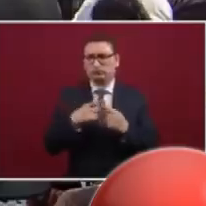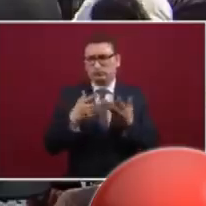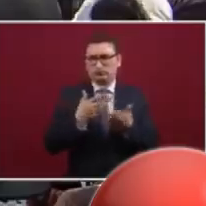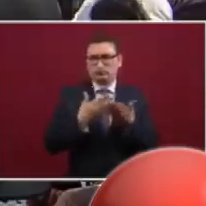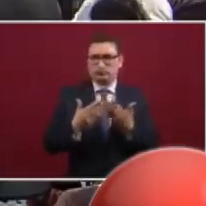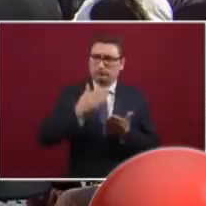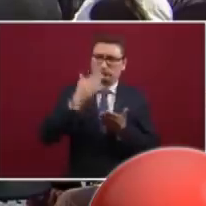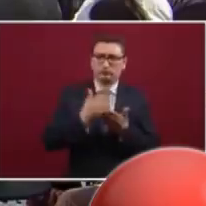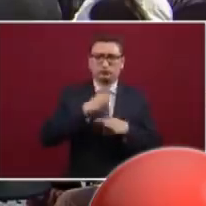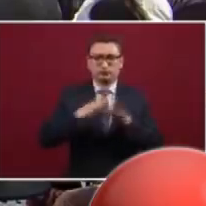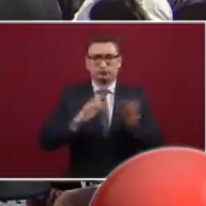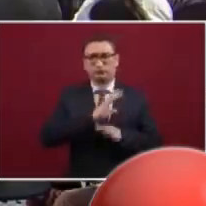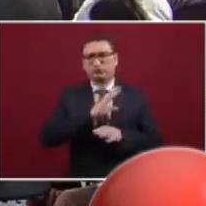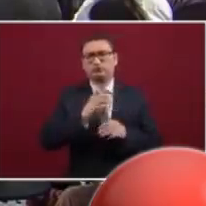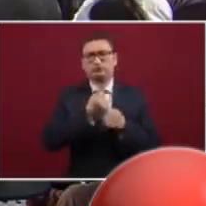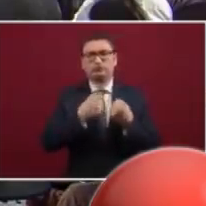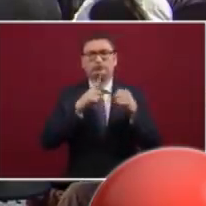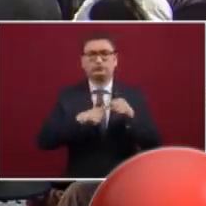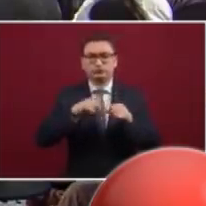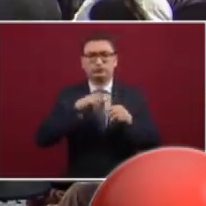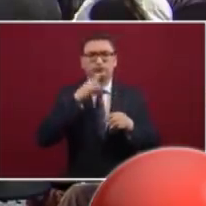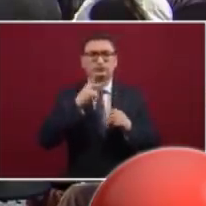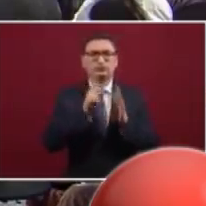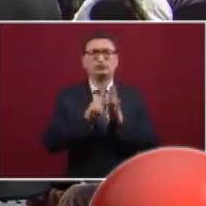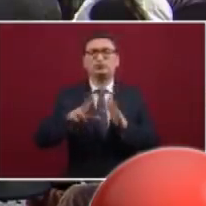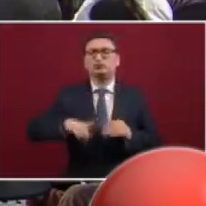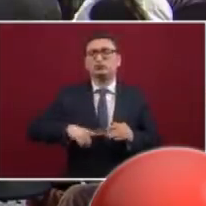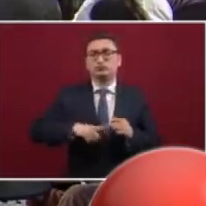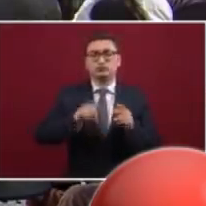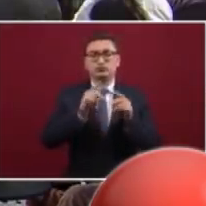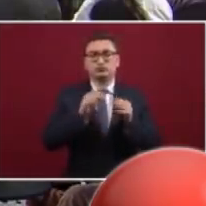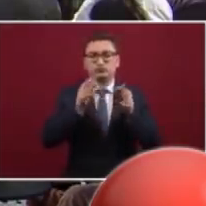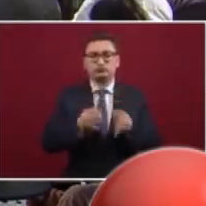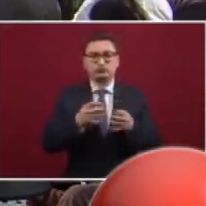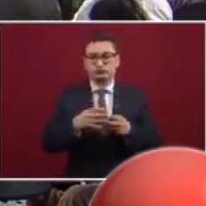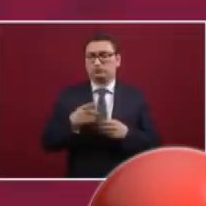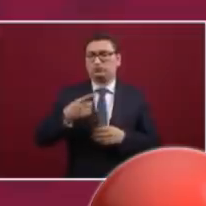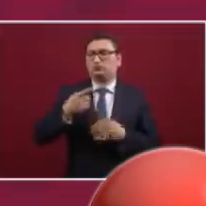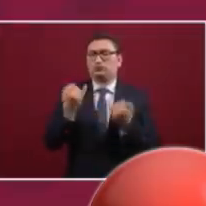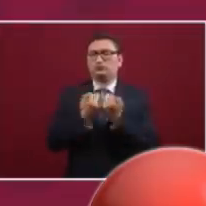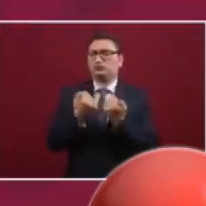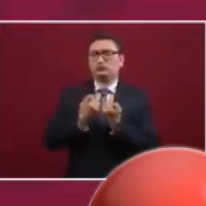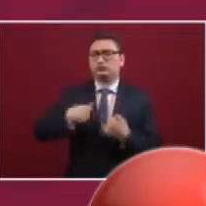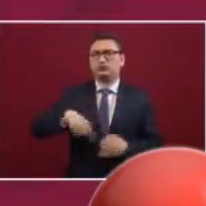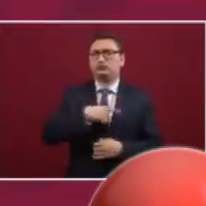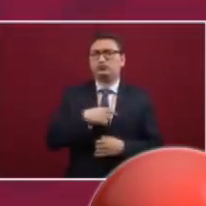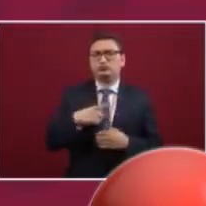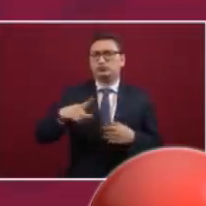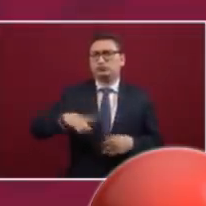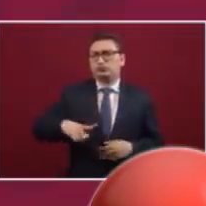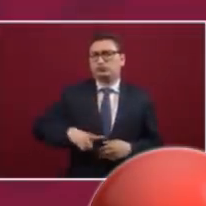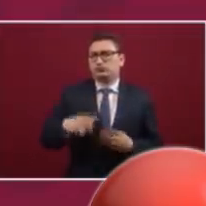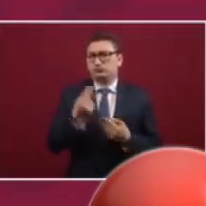las campañas oficiales, a la publicidad oficial? Porque necesitamos también, el gobierno requiere